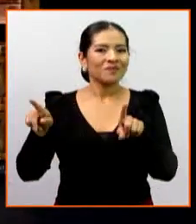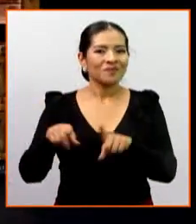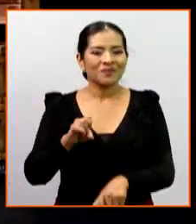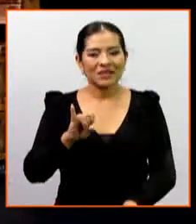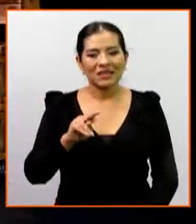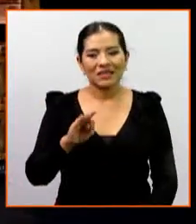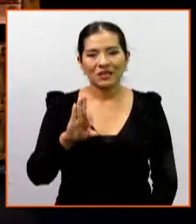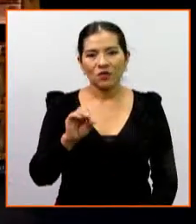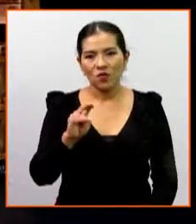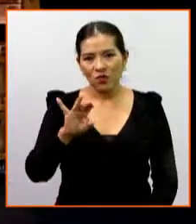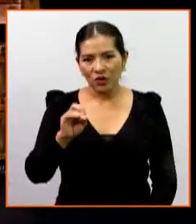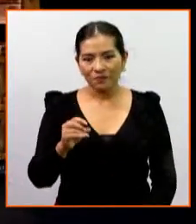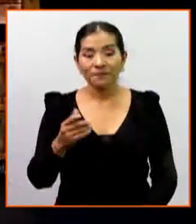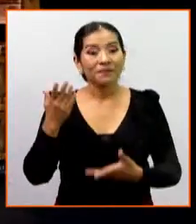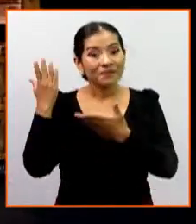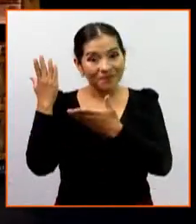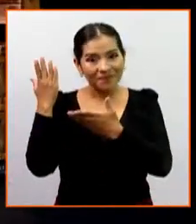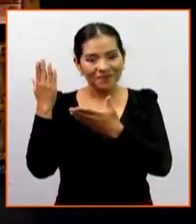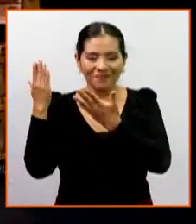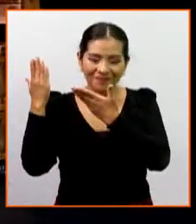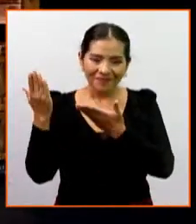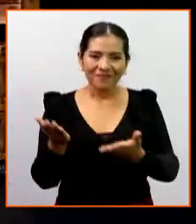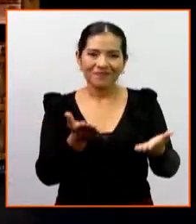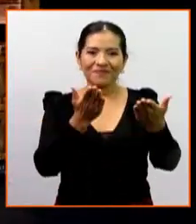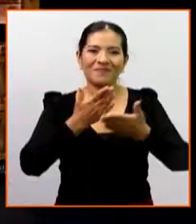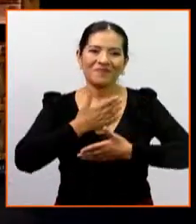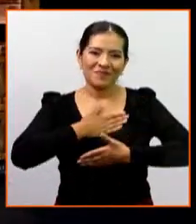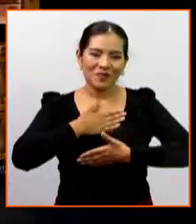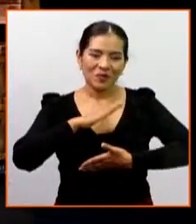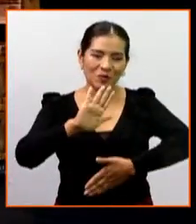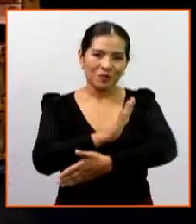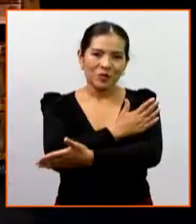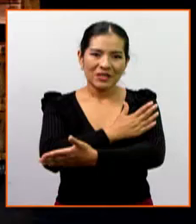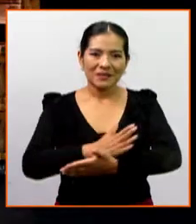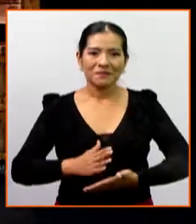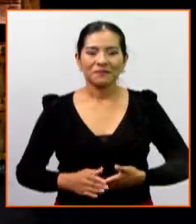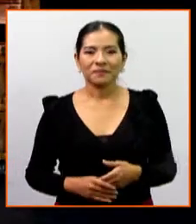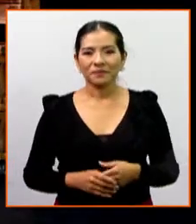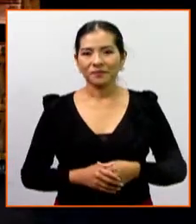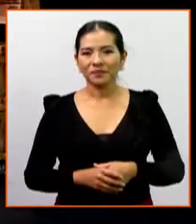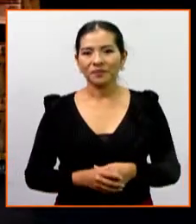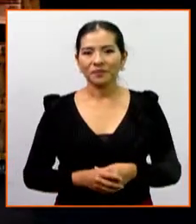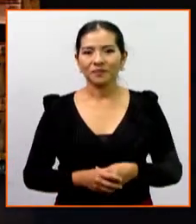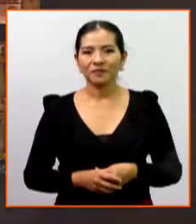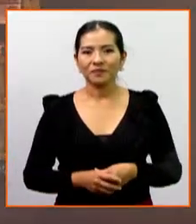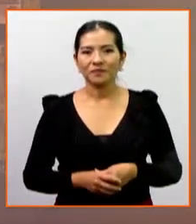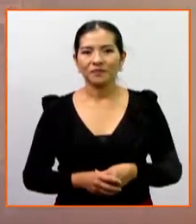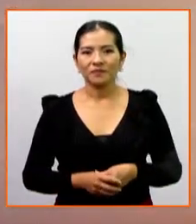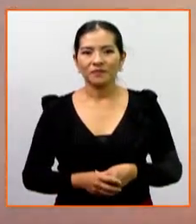Cris, el escenario es tuyo, por Muchas favor, gracias. Regálanos tu música. Claro que sí, con todo gusto.